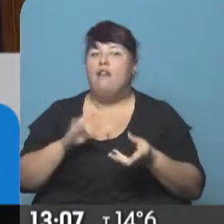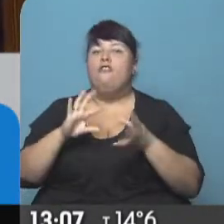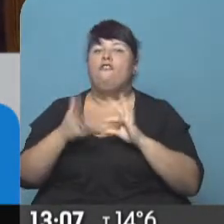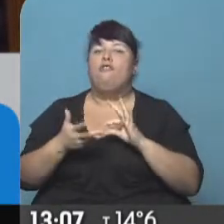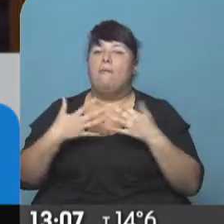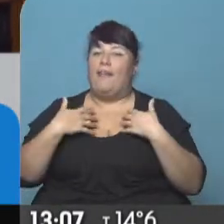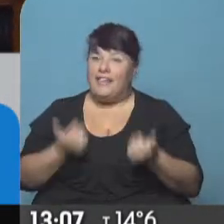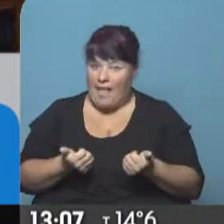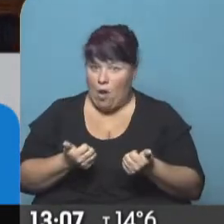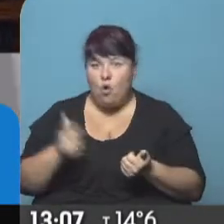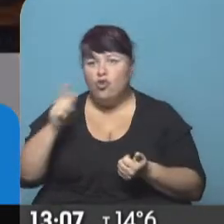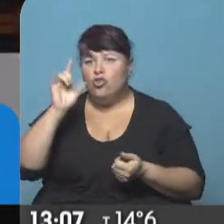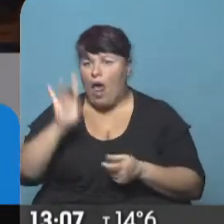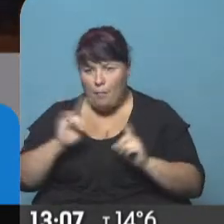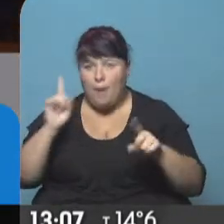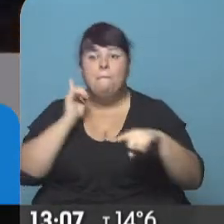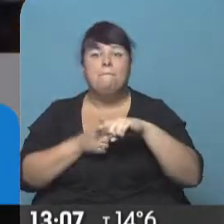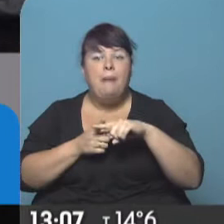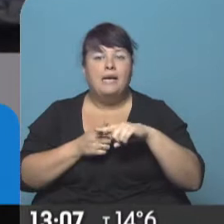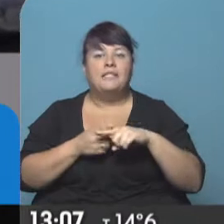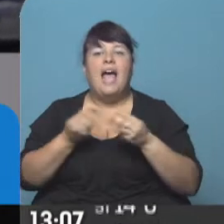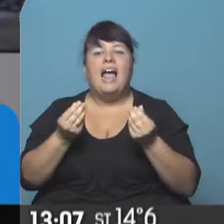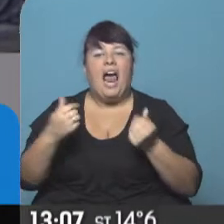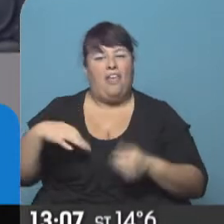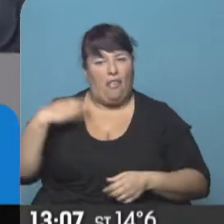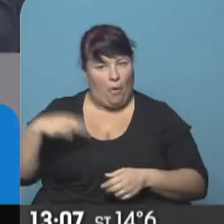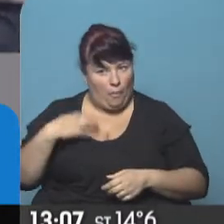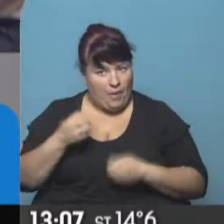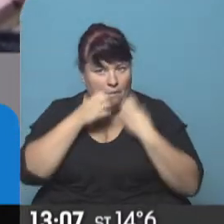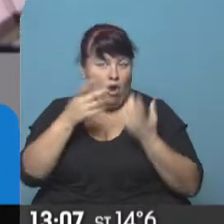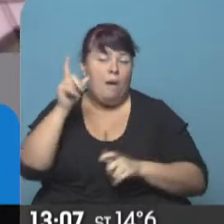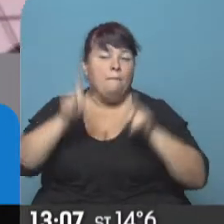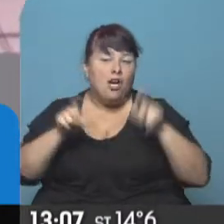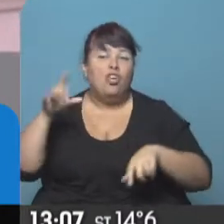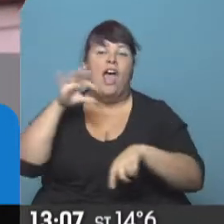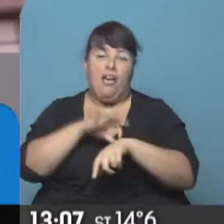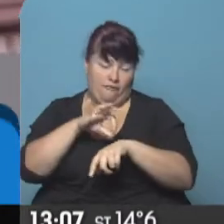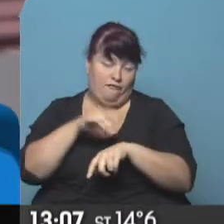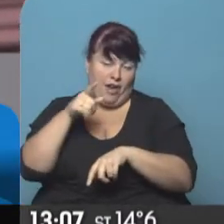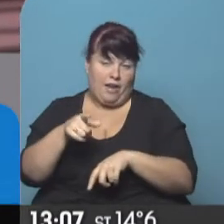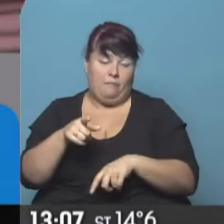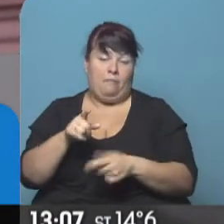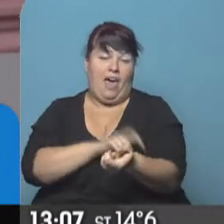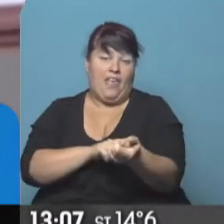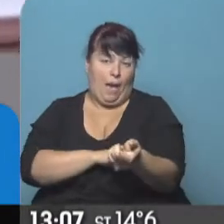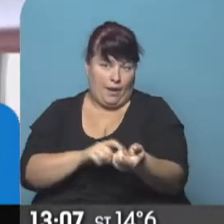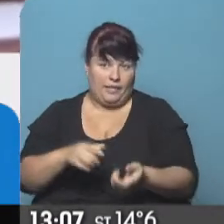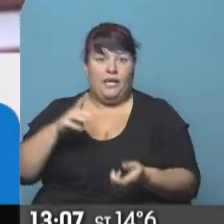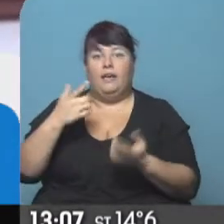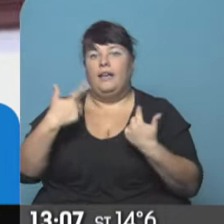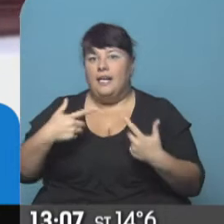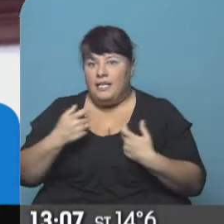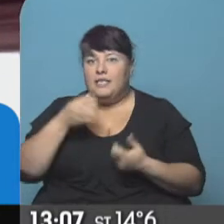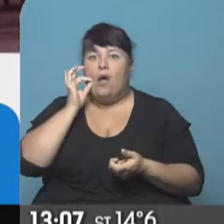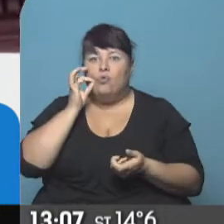salud y no solamente eso sino sobre todo la calidad de vida de aquellos que tienen por supuesto insulina y mucha